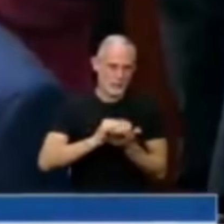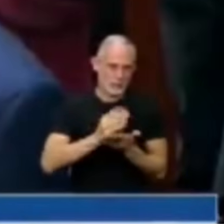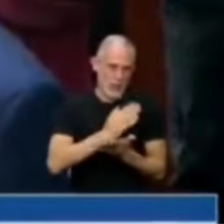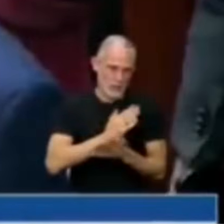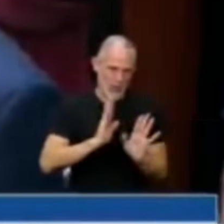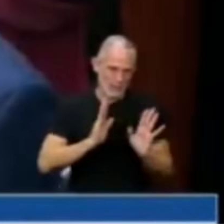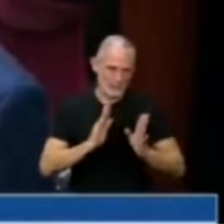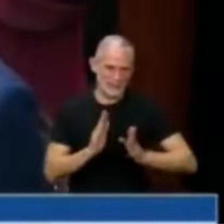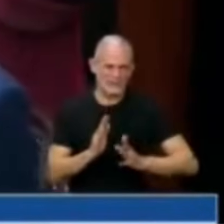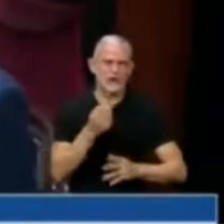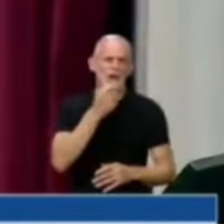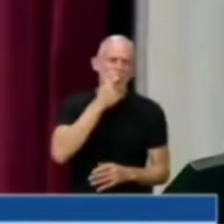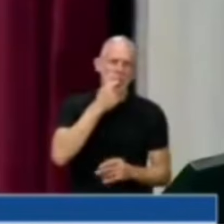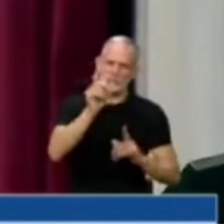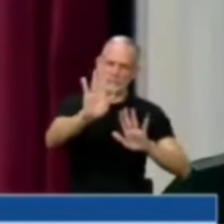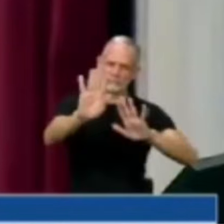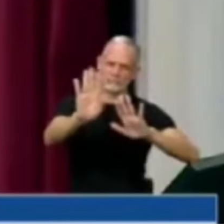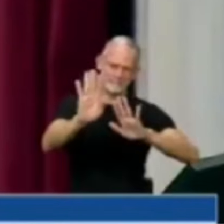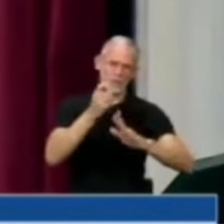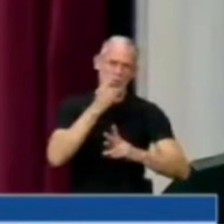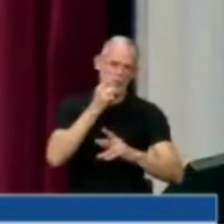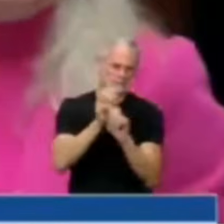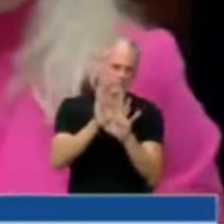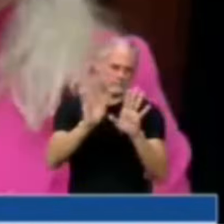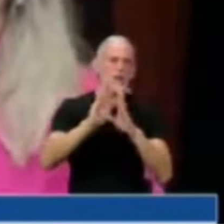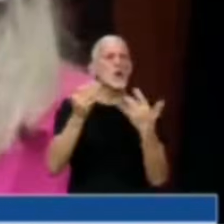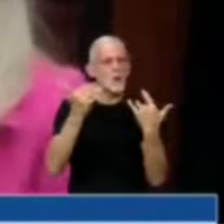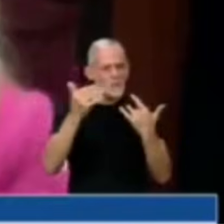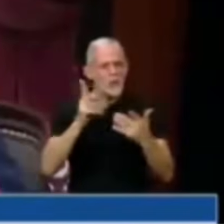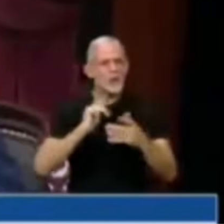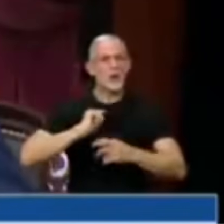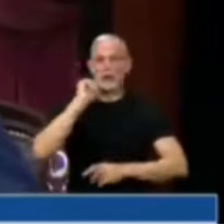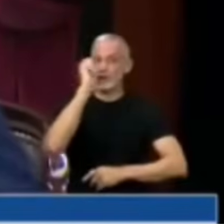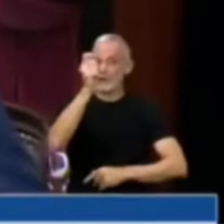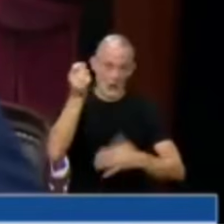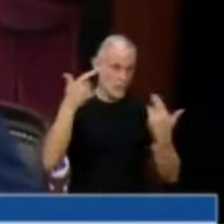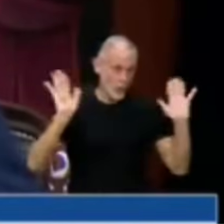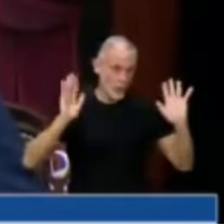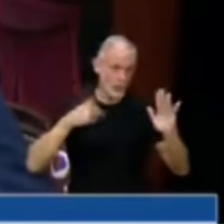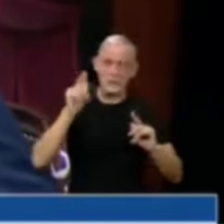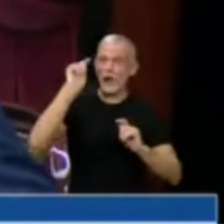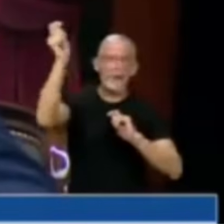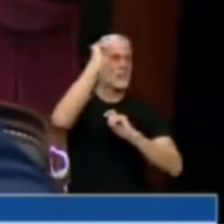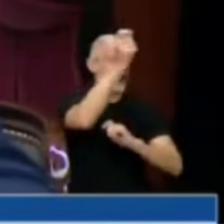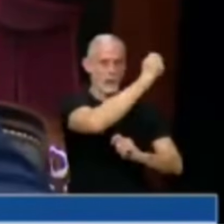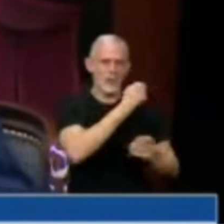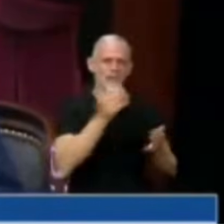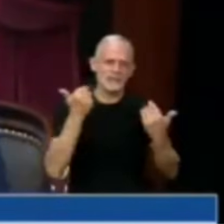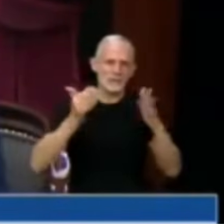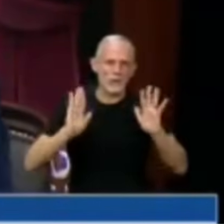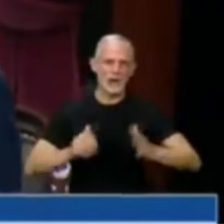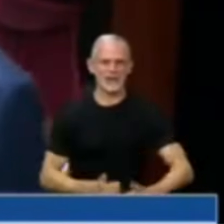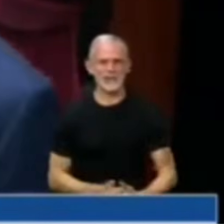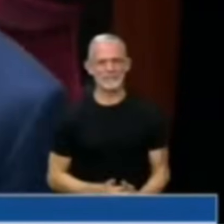Sí, silbato, Sí, silbato. Sí, pero podemos sacar la tarjeta, que hay varios acá arriba para sacar la tarjeta.